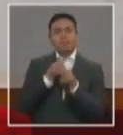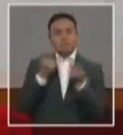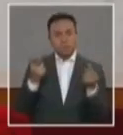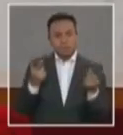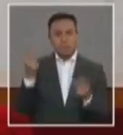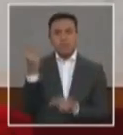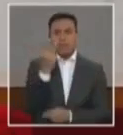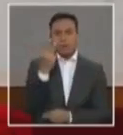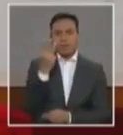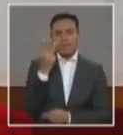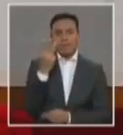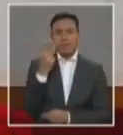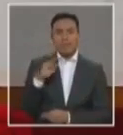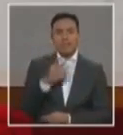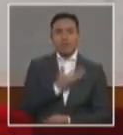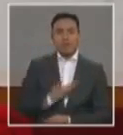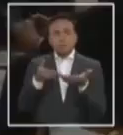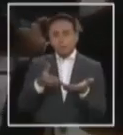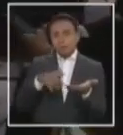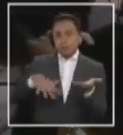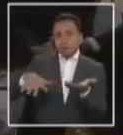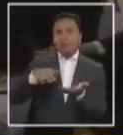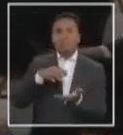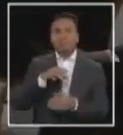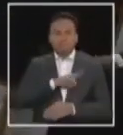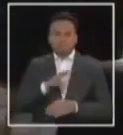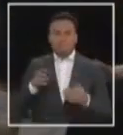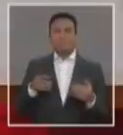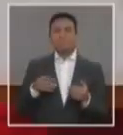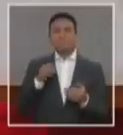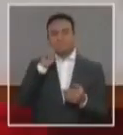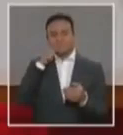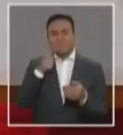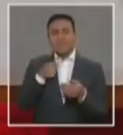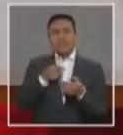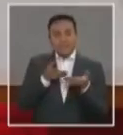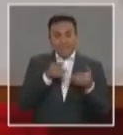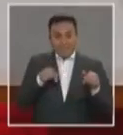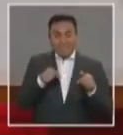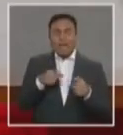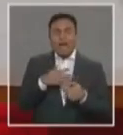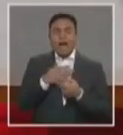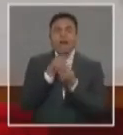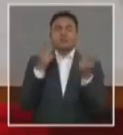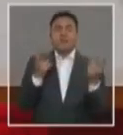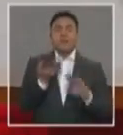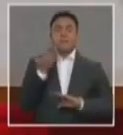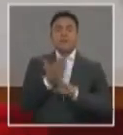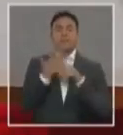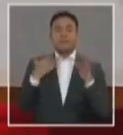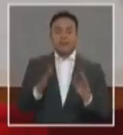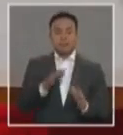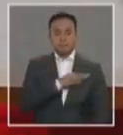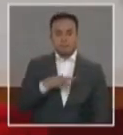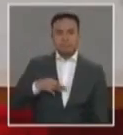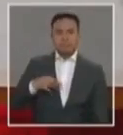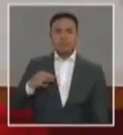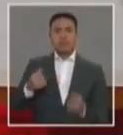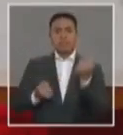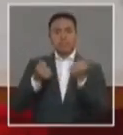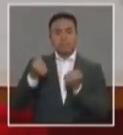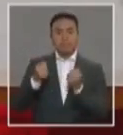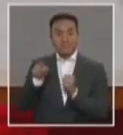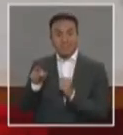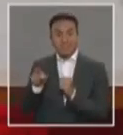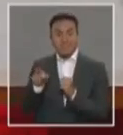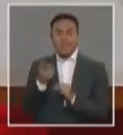o u hora y media en el auto al día es decir todos los trabajadores que nosotros vemos un flujo